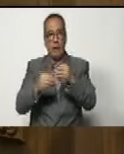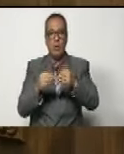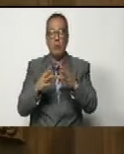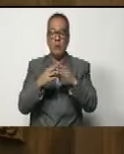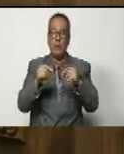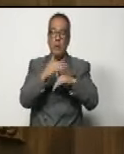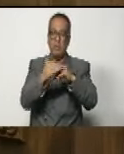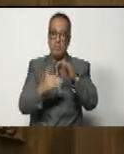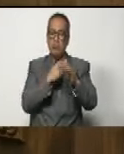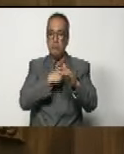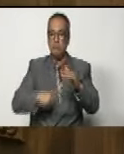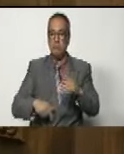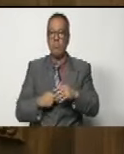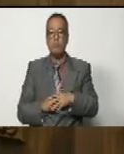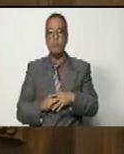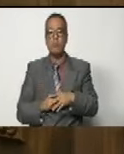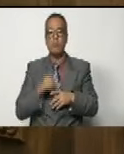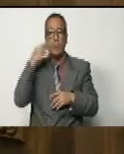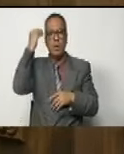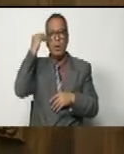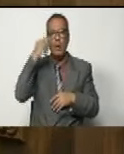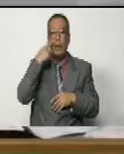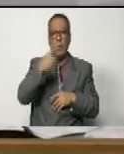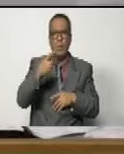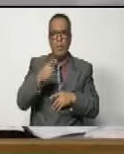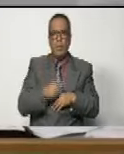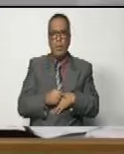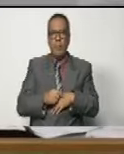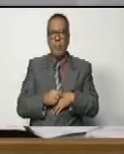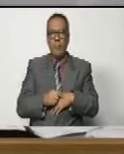todo, ciudadano vicepresidente. En consideración.